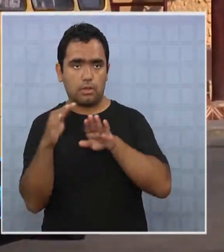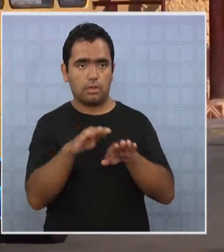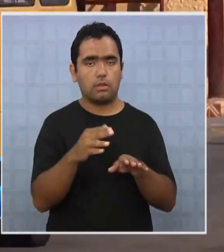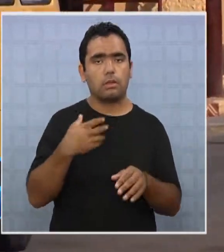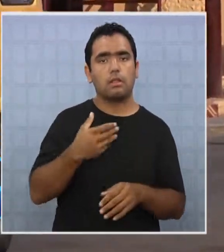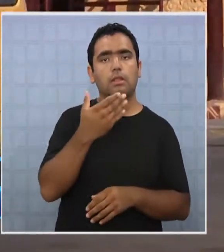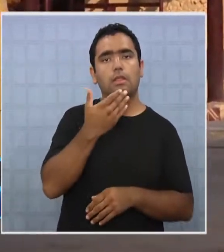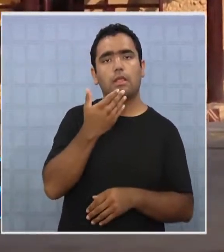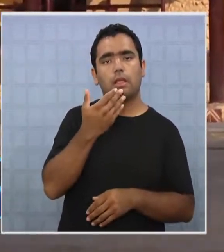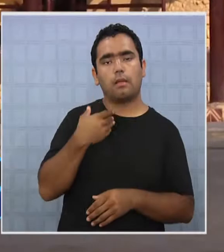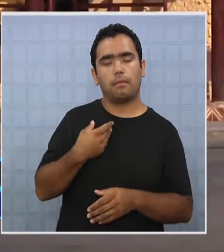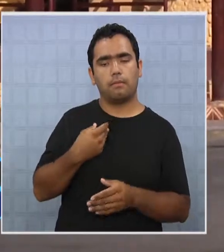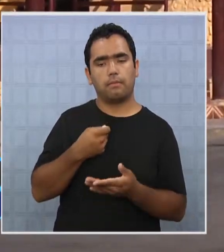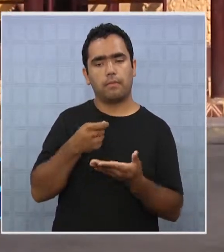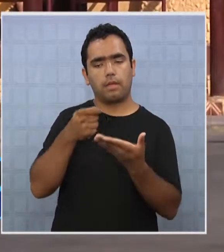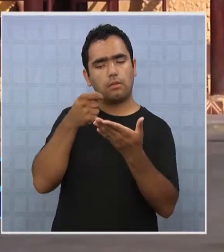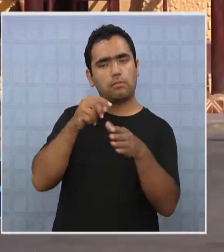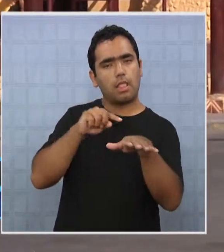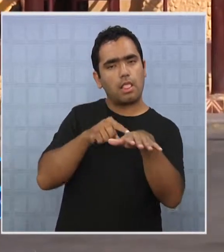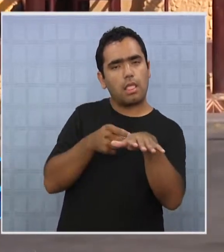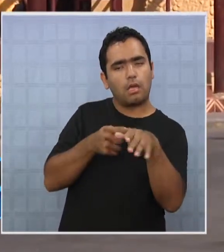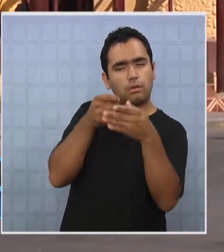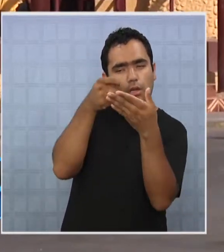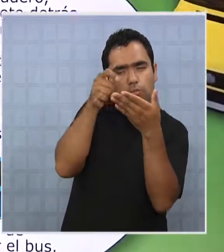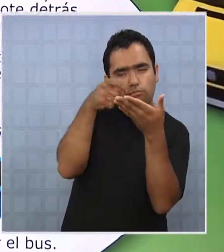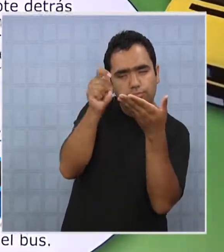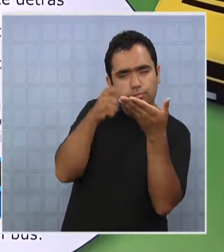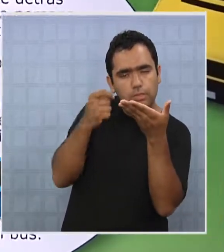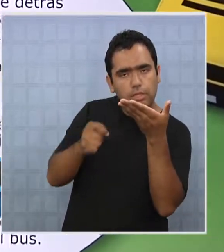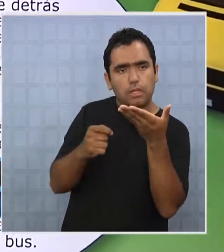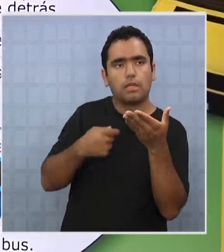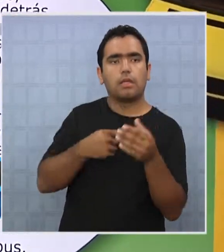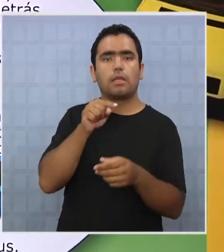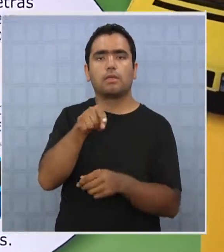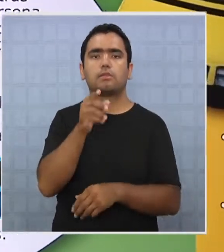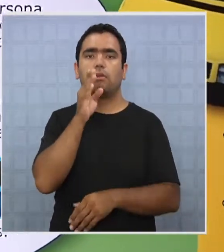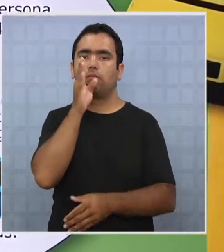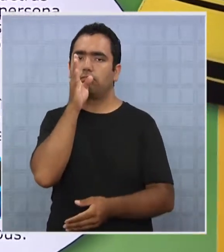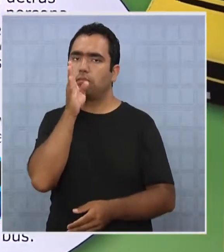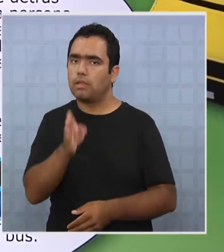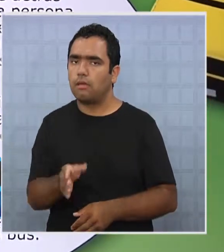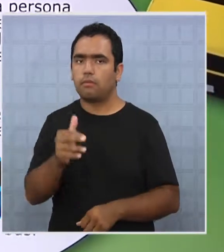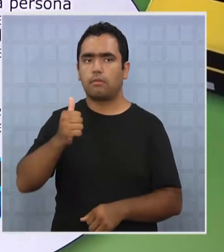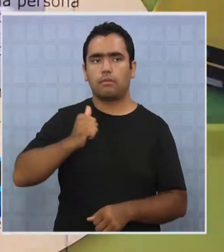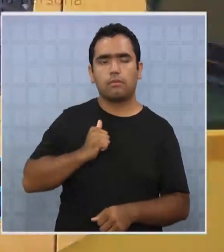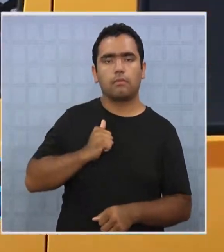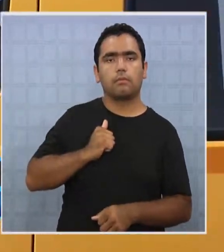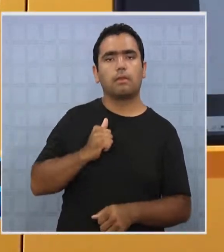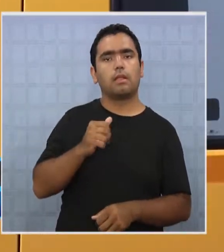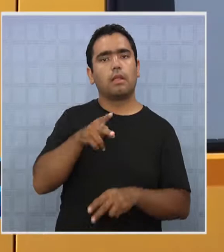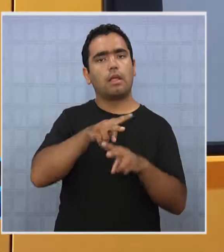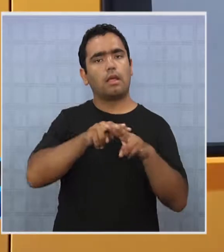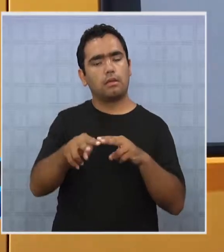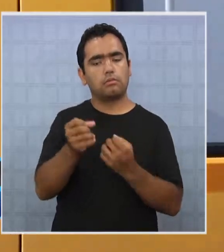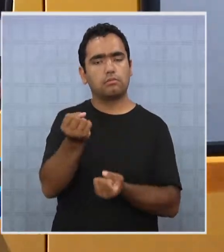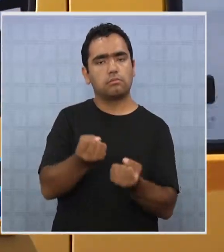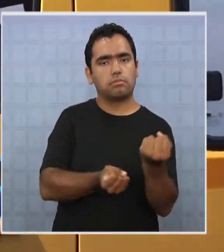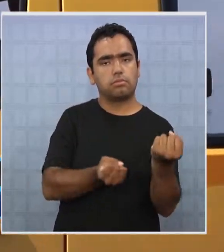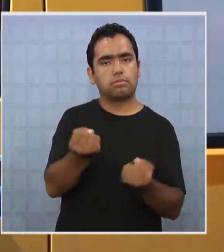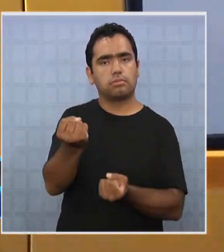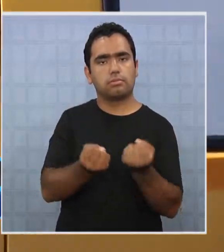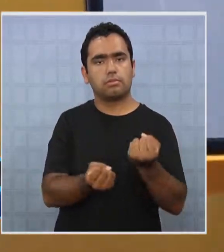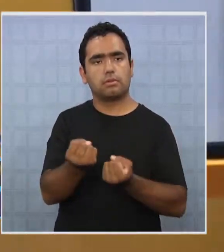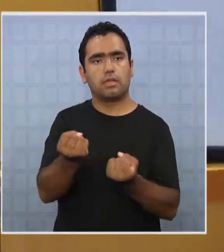al día son parte de las exigencias que los transportistas escolares deben cumplir para realizar esta función, tema que